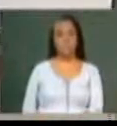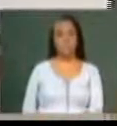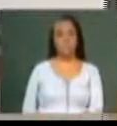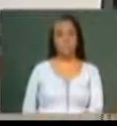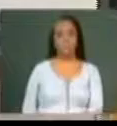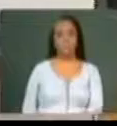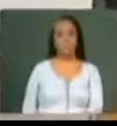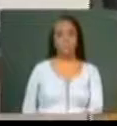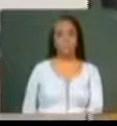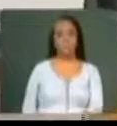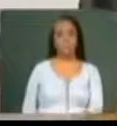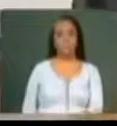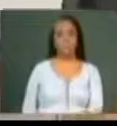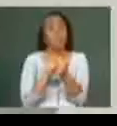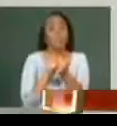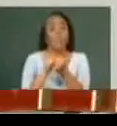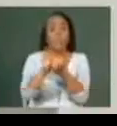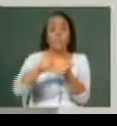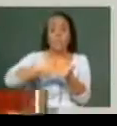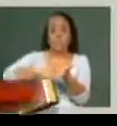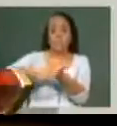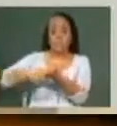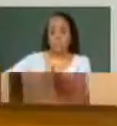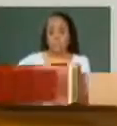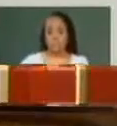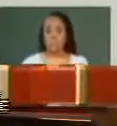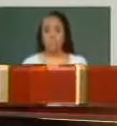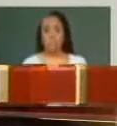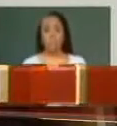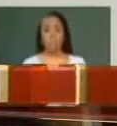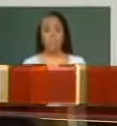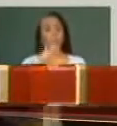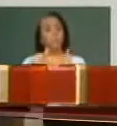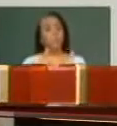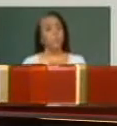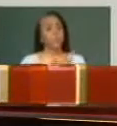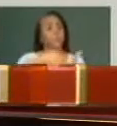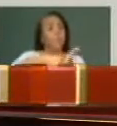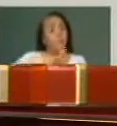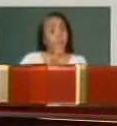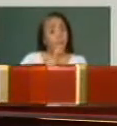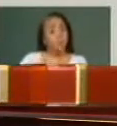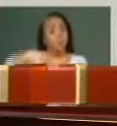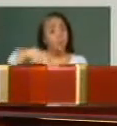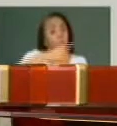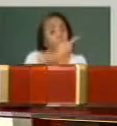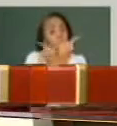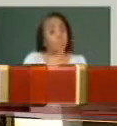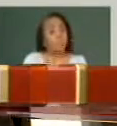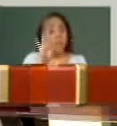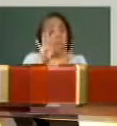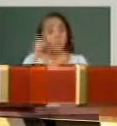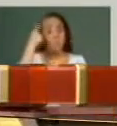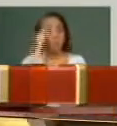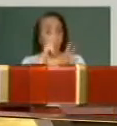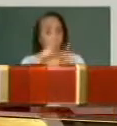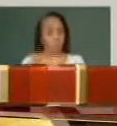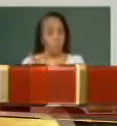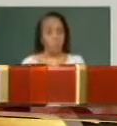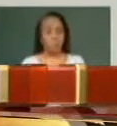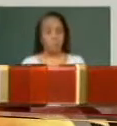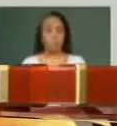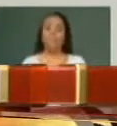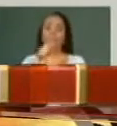fortalecida después de las dos rondas. Que los electos sean los libremente escogidos por el pueblo. Ese